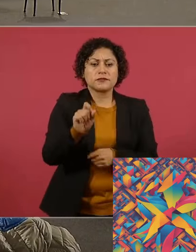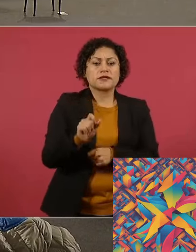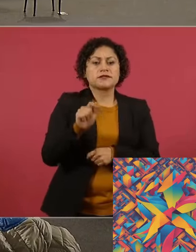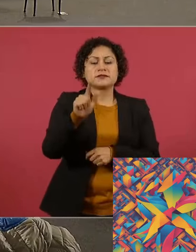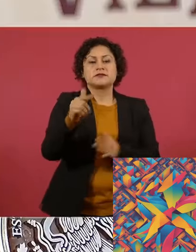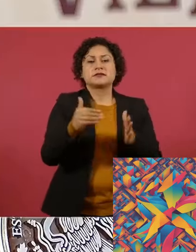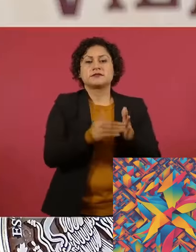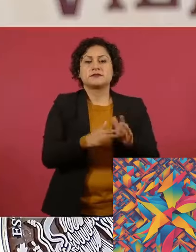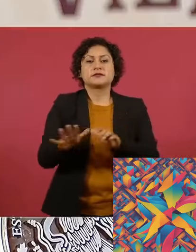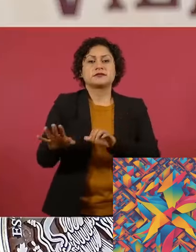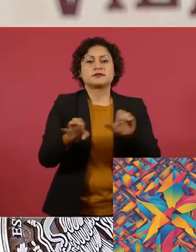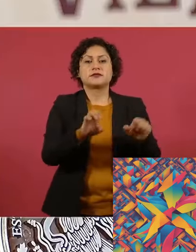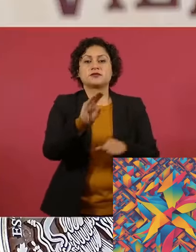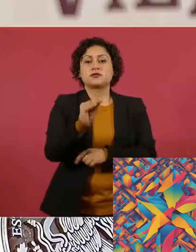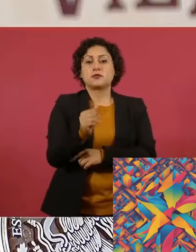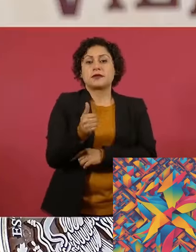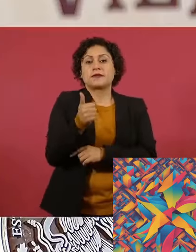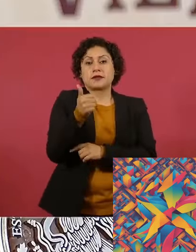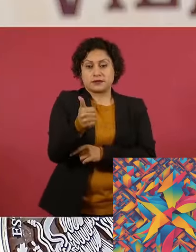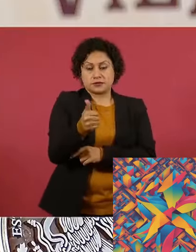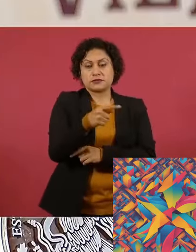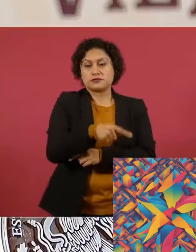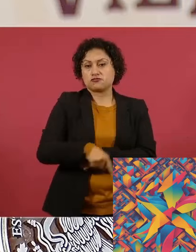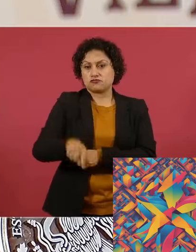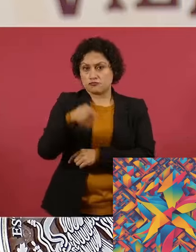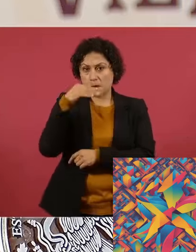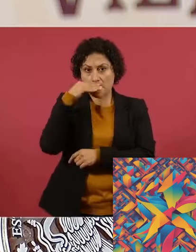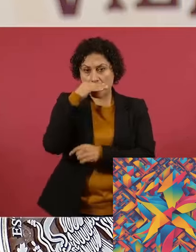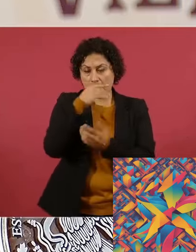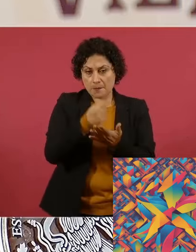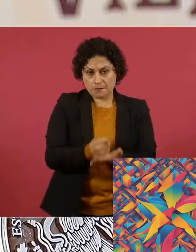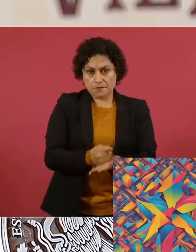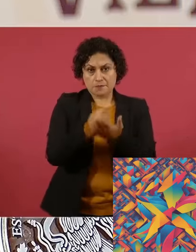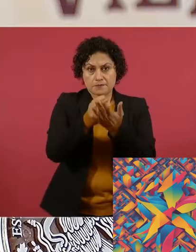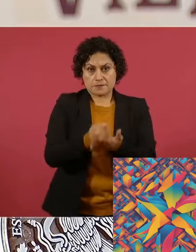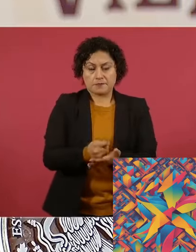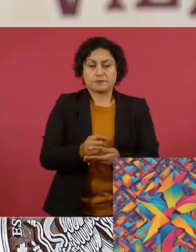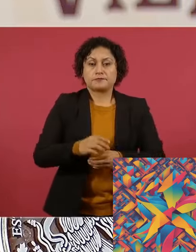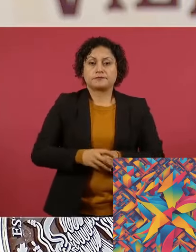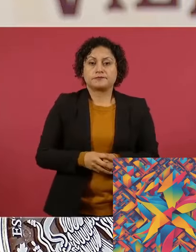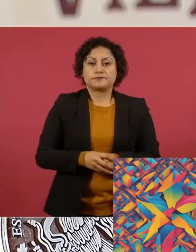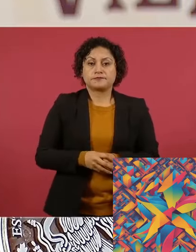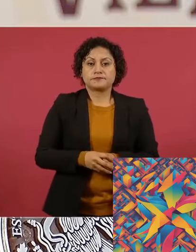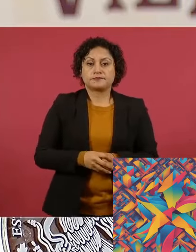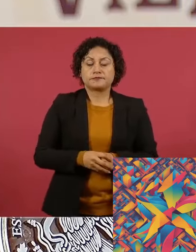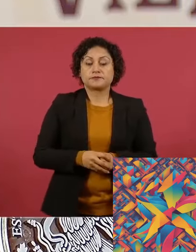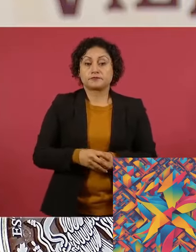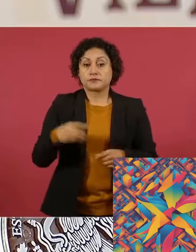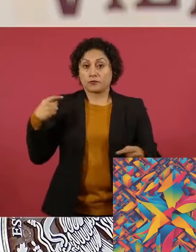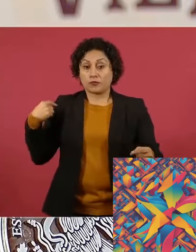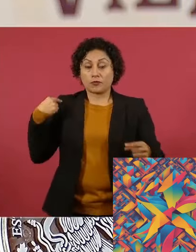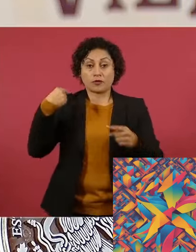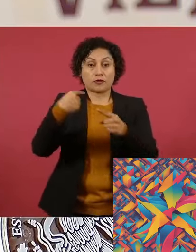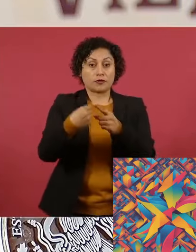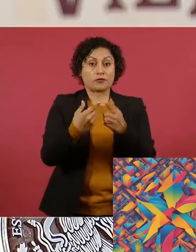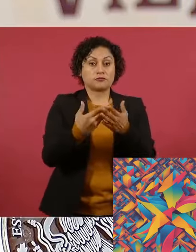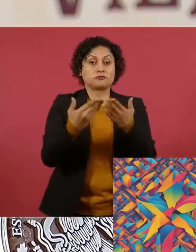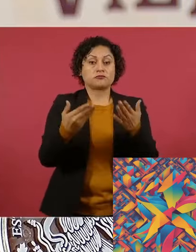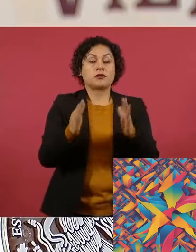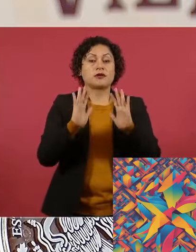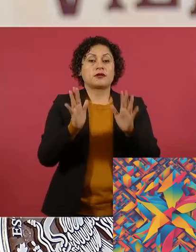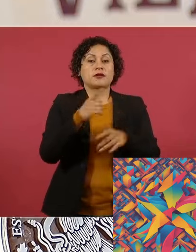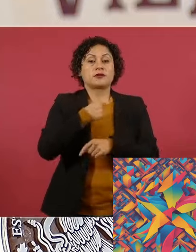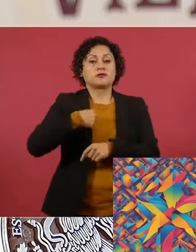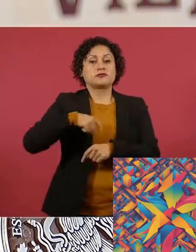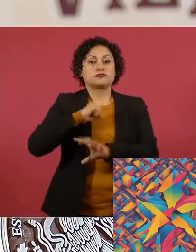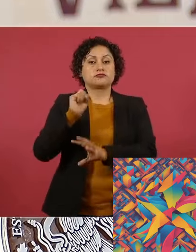Increíble pero cierto. El presidente de México, Andrés Manuel López Obrador, ha conquistado el mundo del streaming y se ha convertido en la